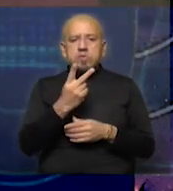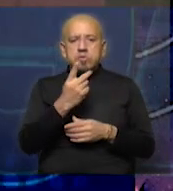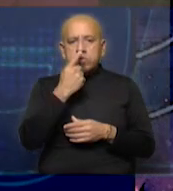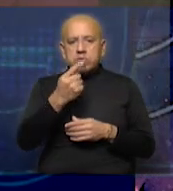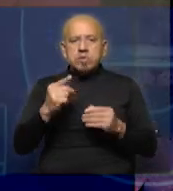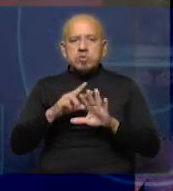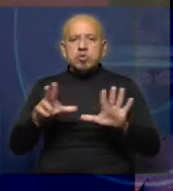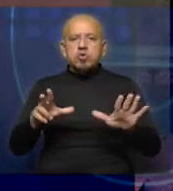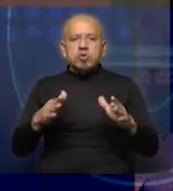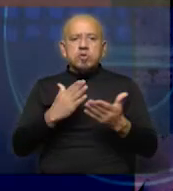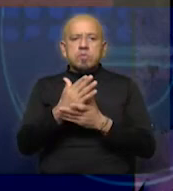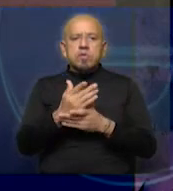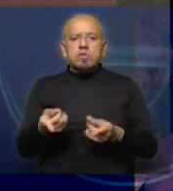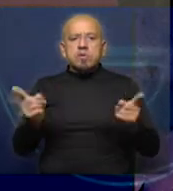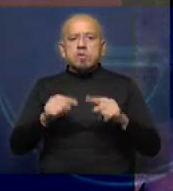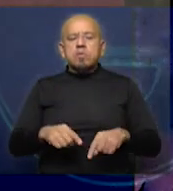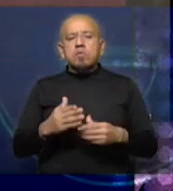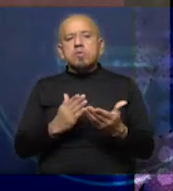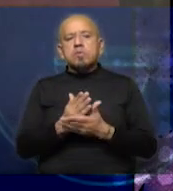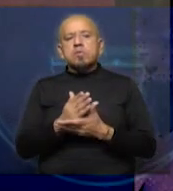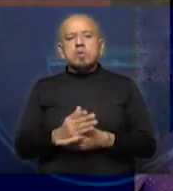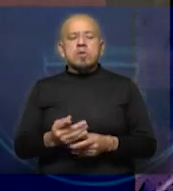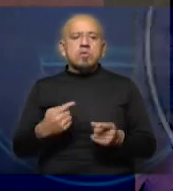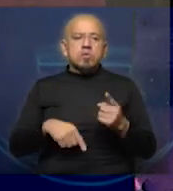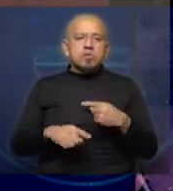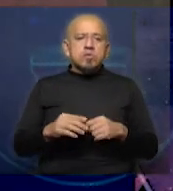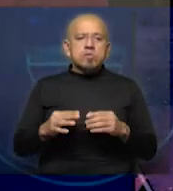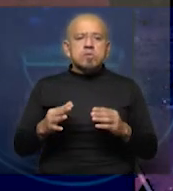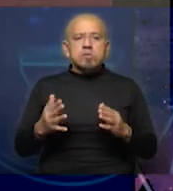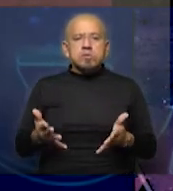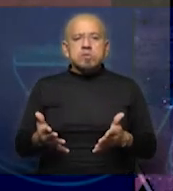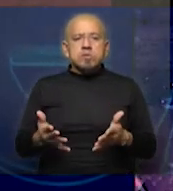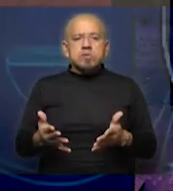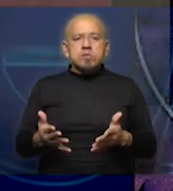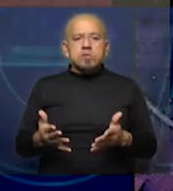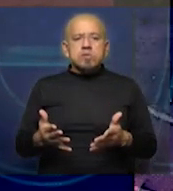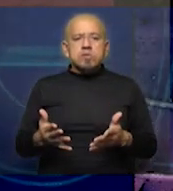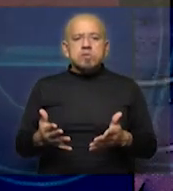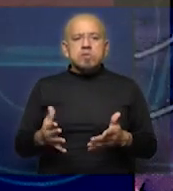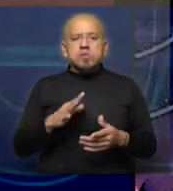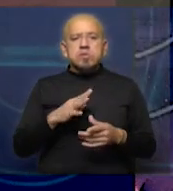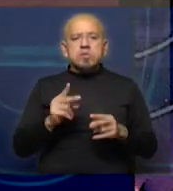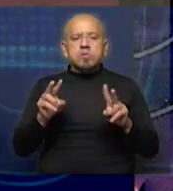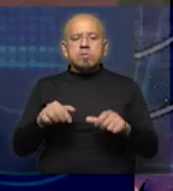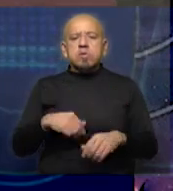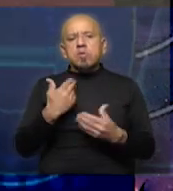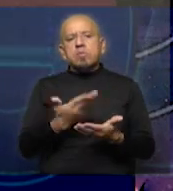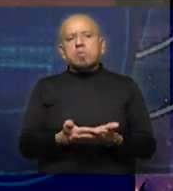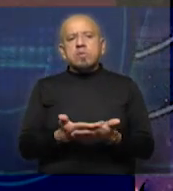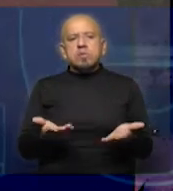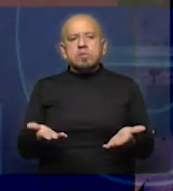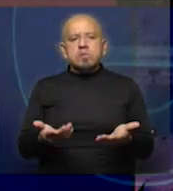Eh Así que siempre fue como Bueno hay algo también que tiene que ver con con un poco con la propuesta pero que